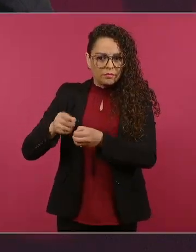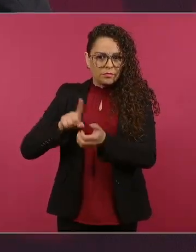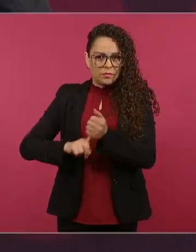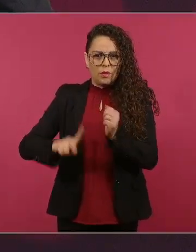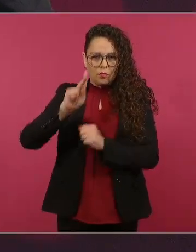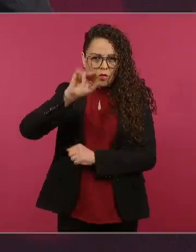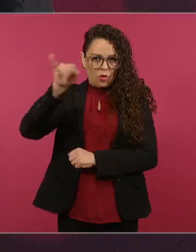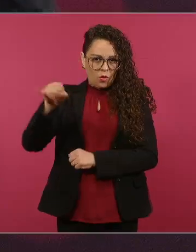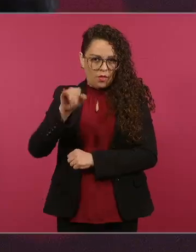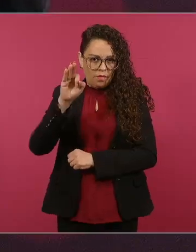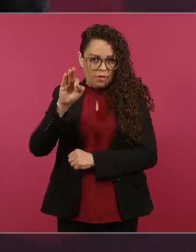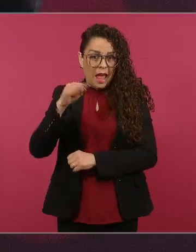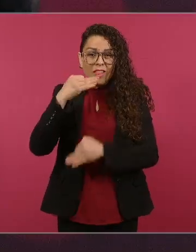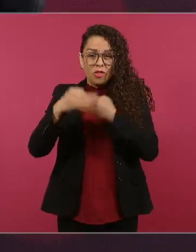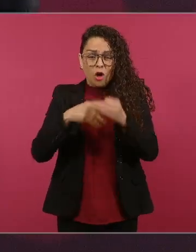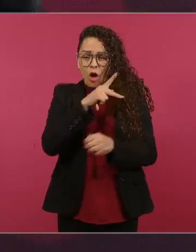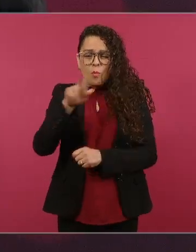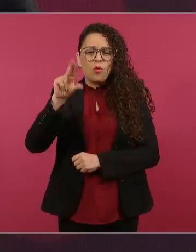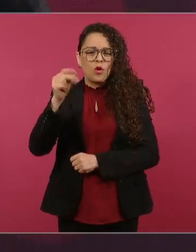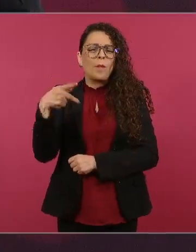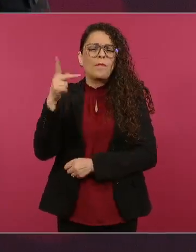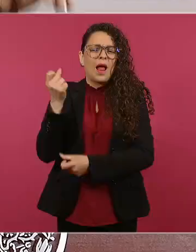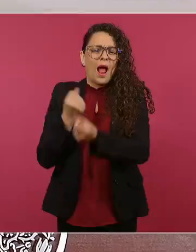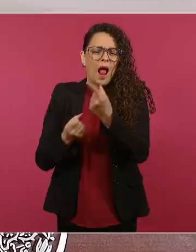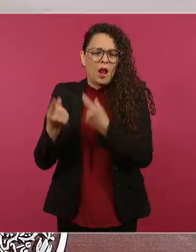¿no? Pero los que están metidos